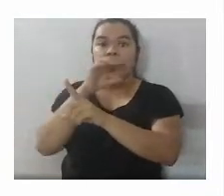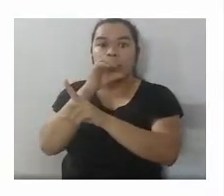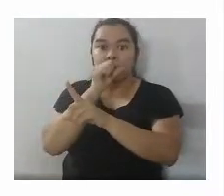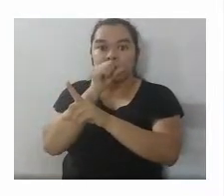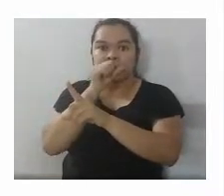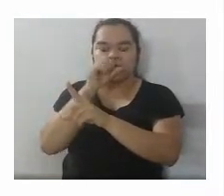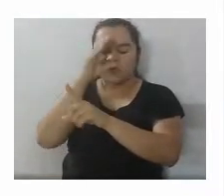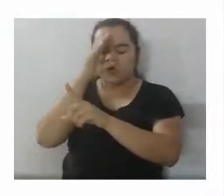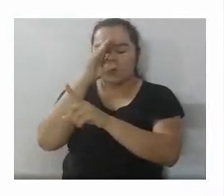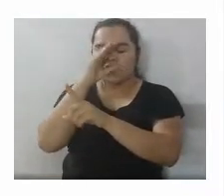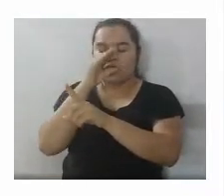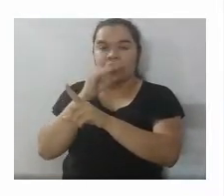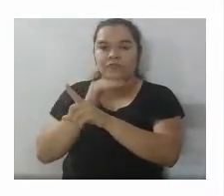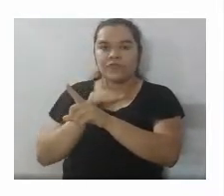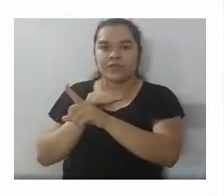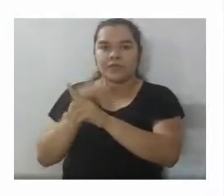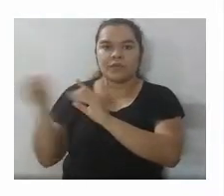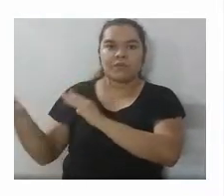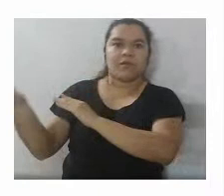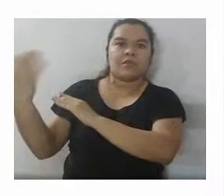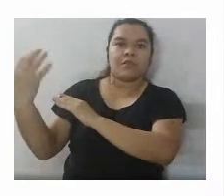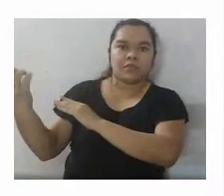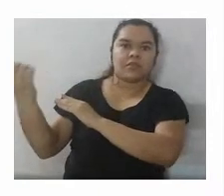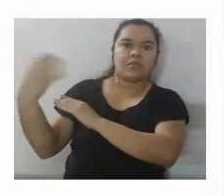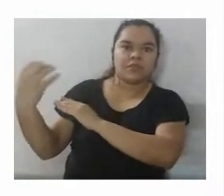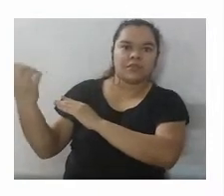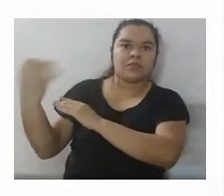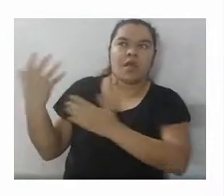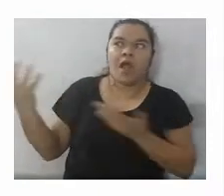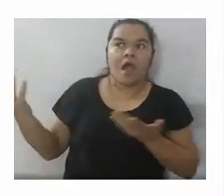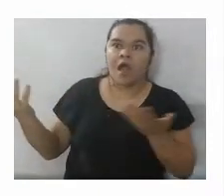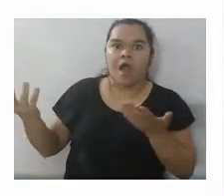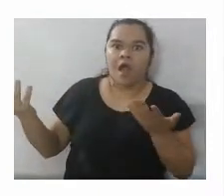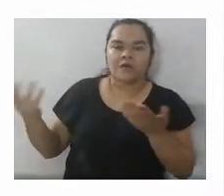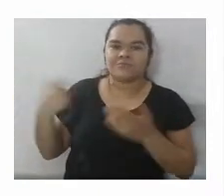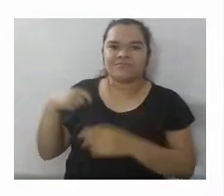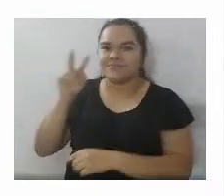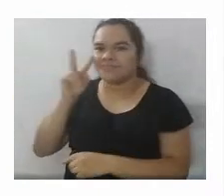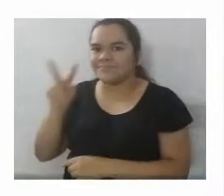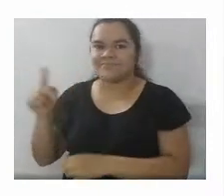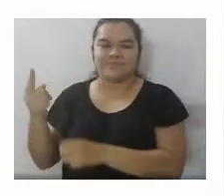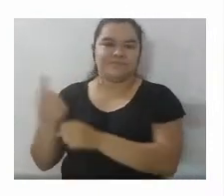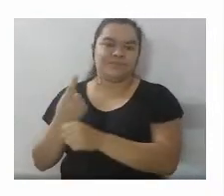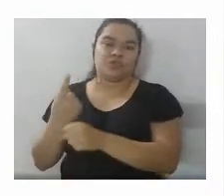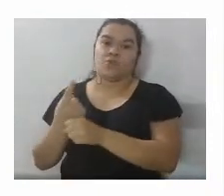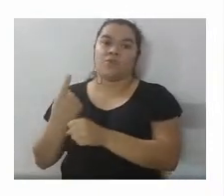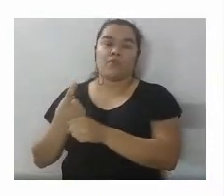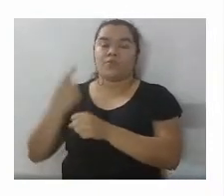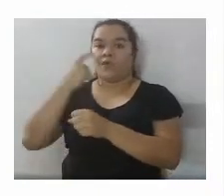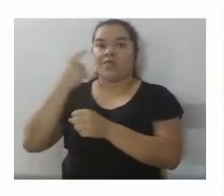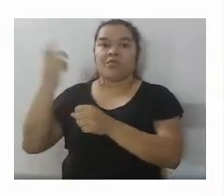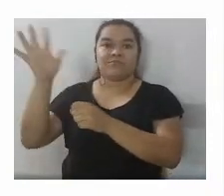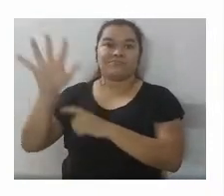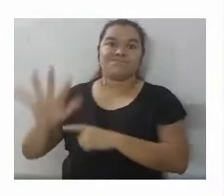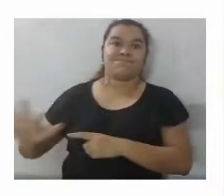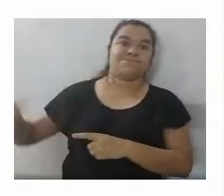después elimina de su memoria, no sabe ni cómo es el correo, no sabe ni cómo es la clave, y queda toda la información en el ciberespacio. Así que si ya tienen un